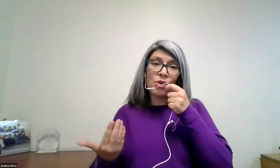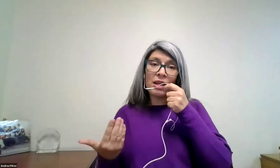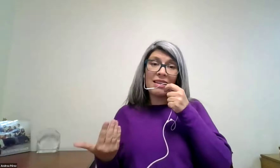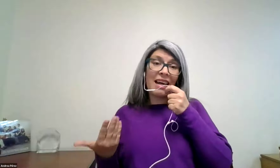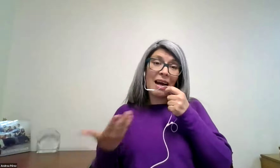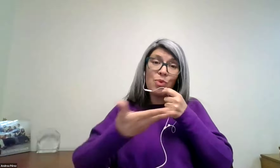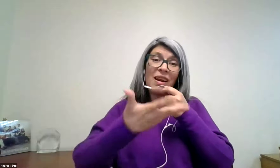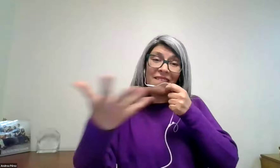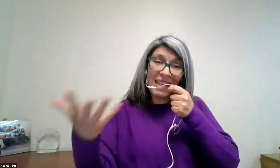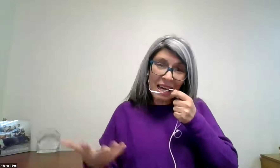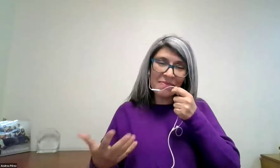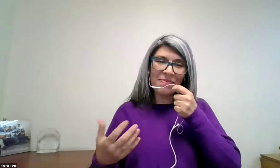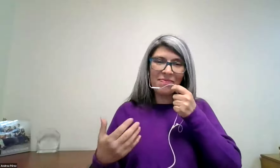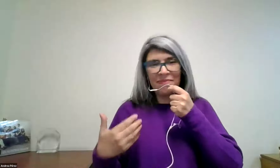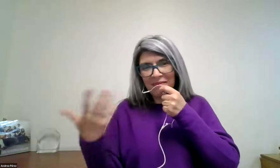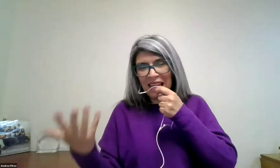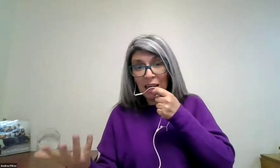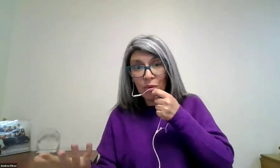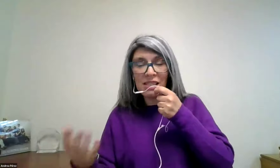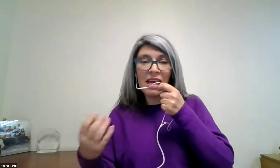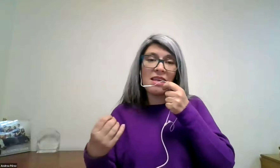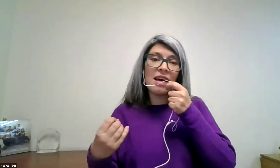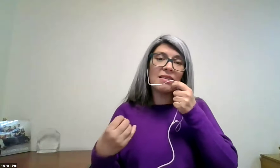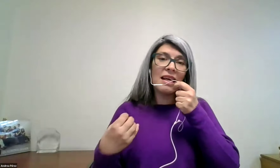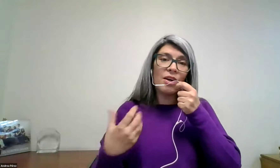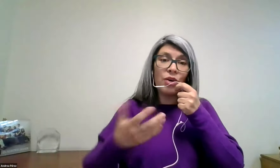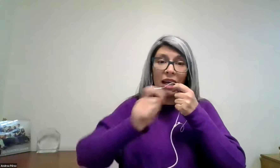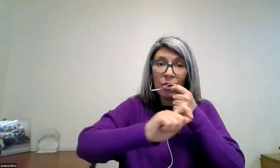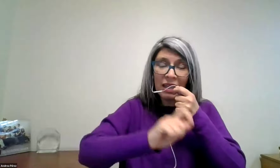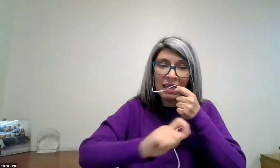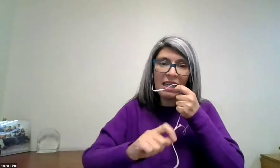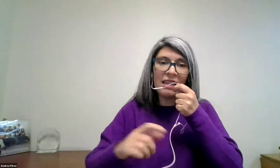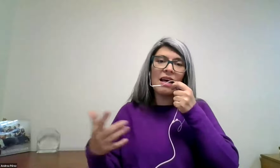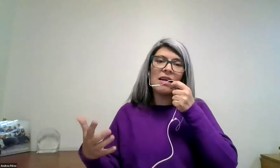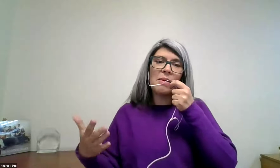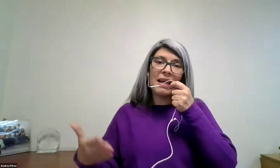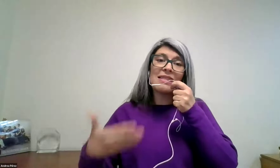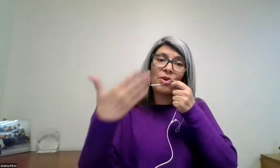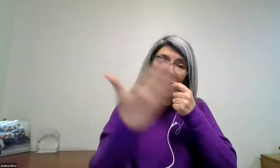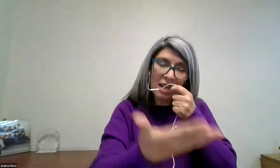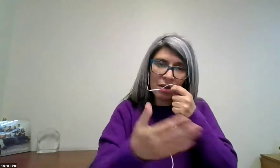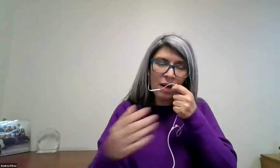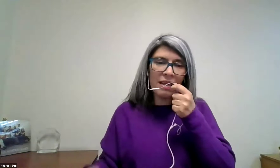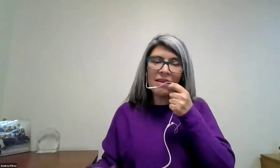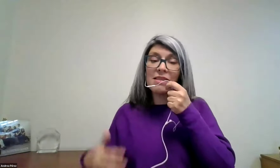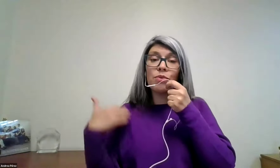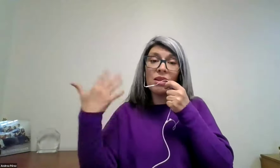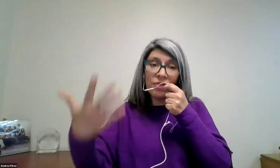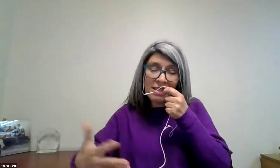si no entregamos una vía, la lengua de señas o la lengua escrita, para desarrollar el lenguaje va a ser muy